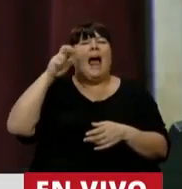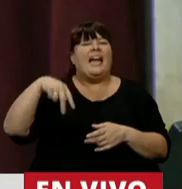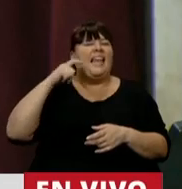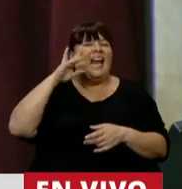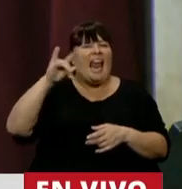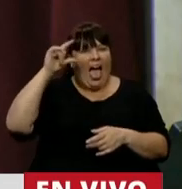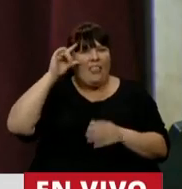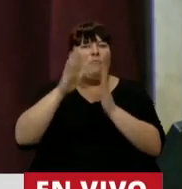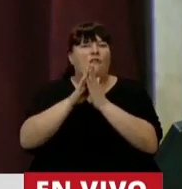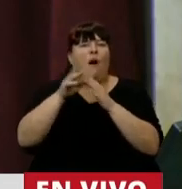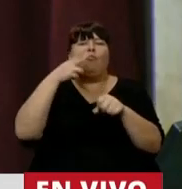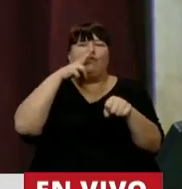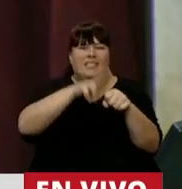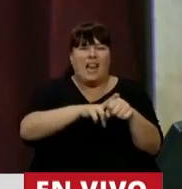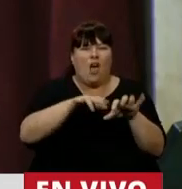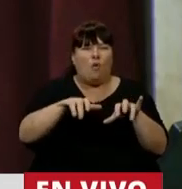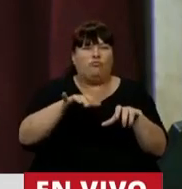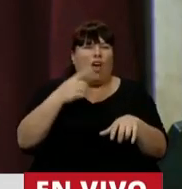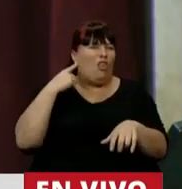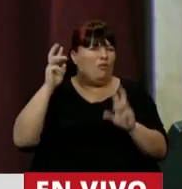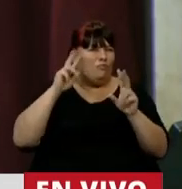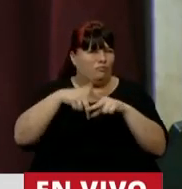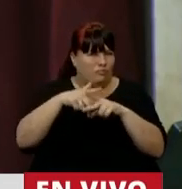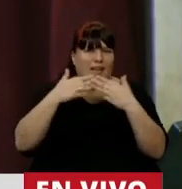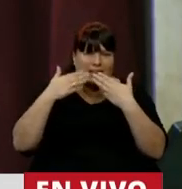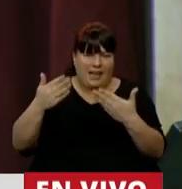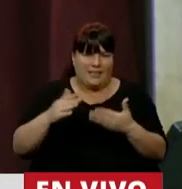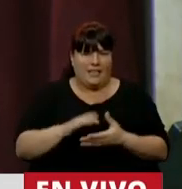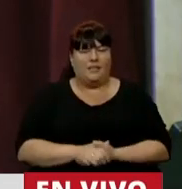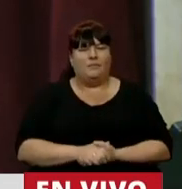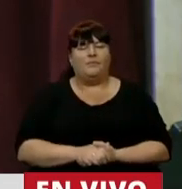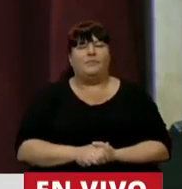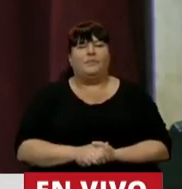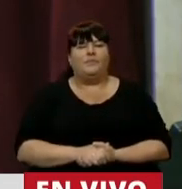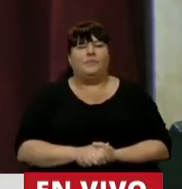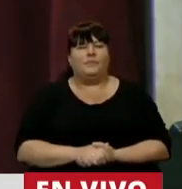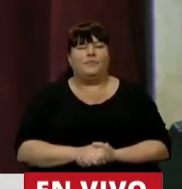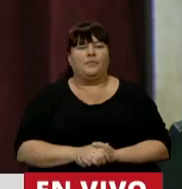Grande, ¿puede silenciar su computadora? Gracias.